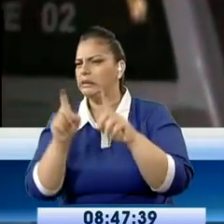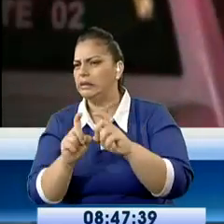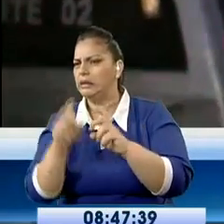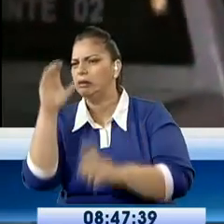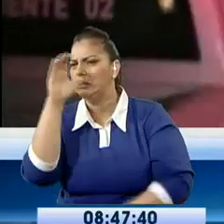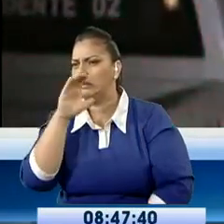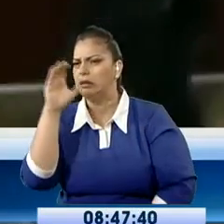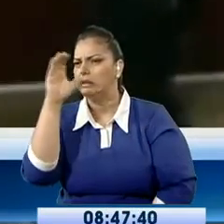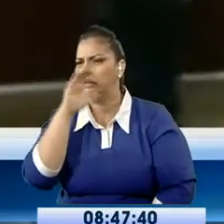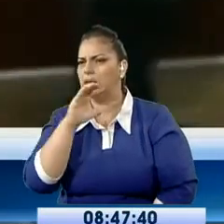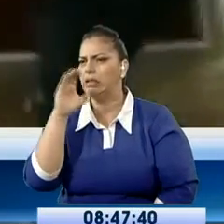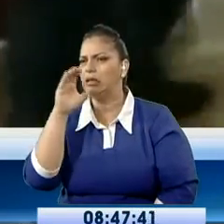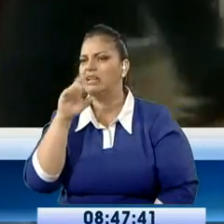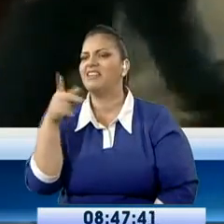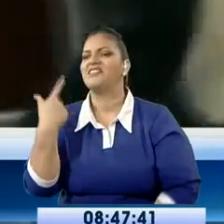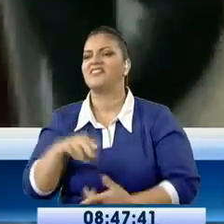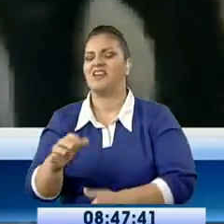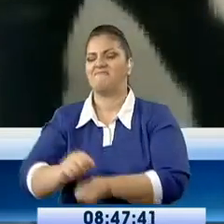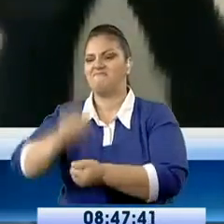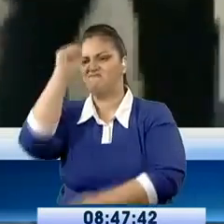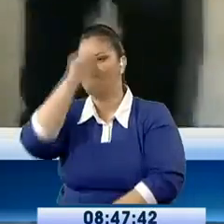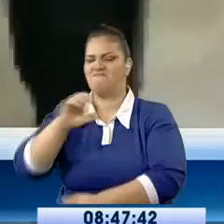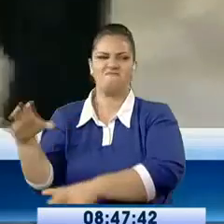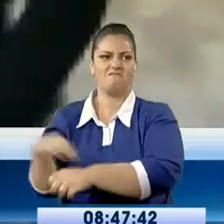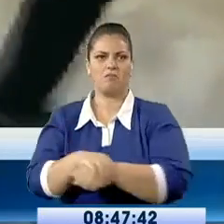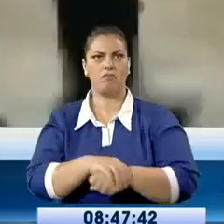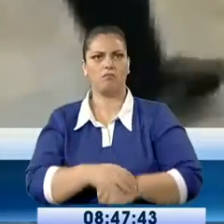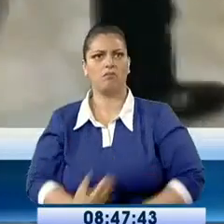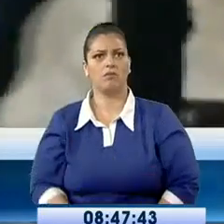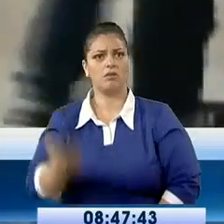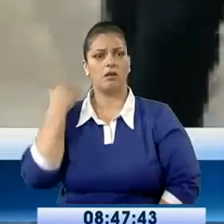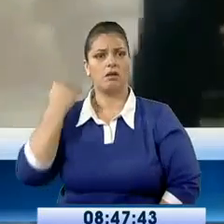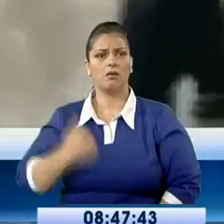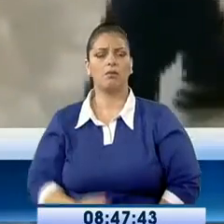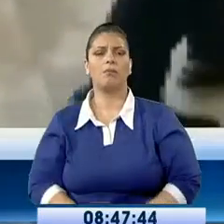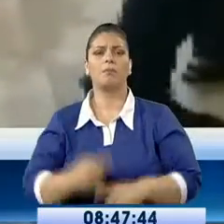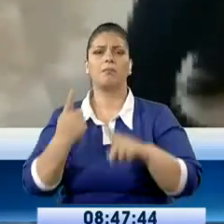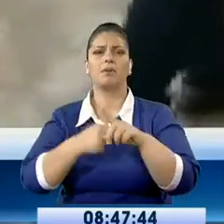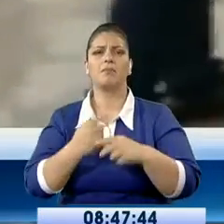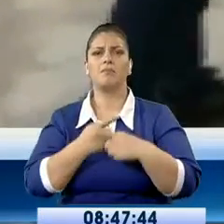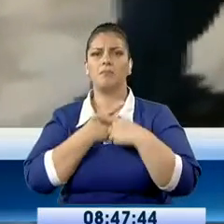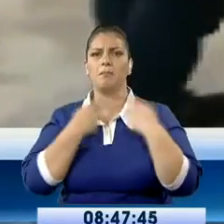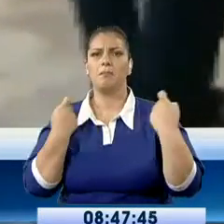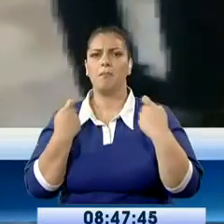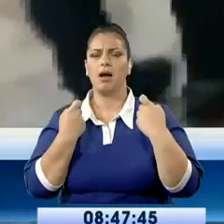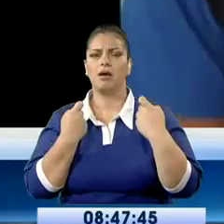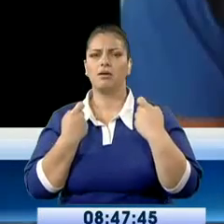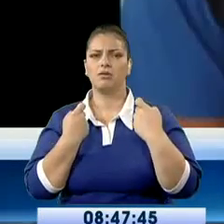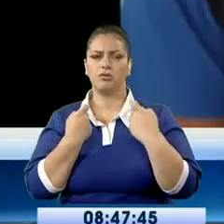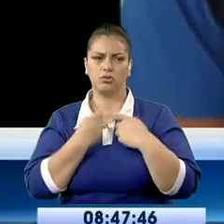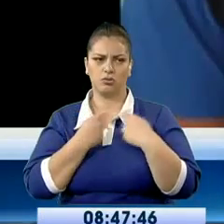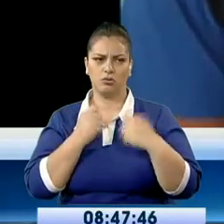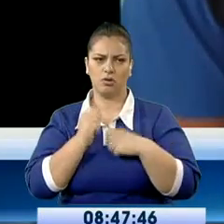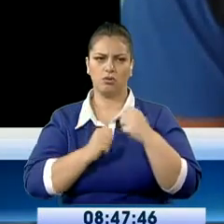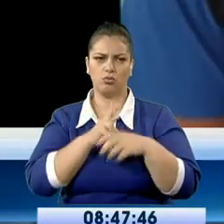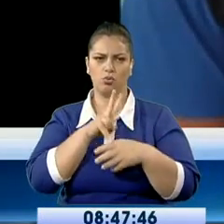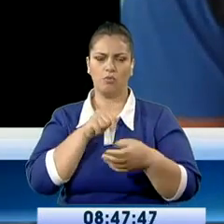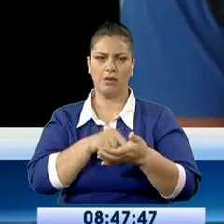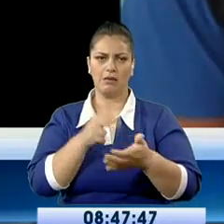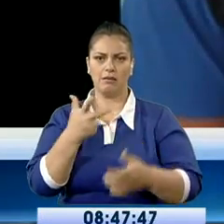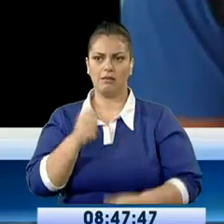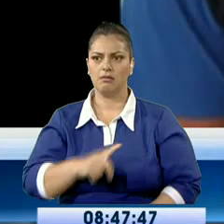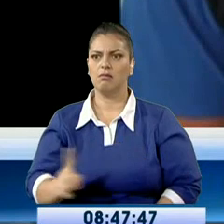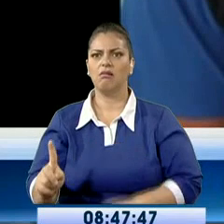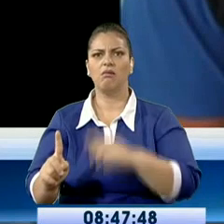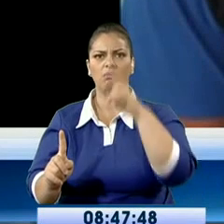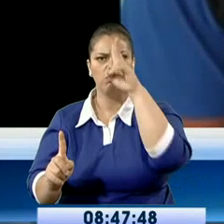de 2013. El juez primero de garantías penales de Chimborazo emitió la boleta de captura por ser aparentemente el responsable de la muerte de su